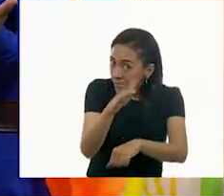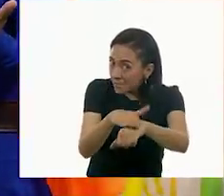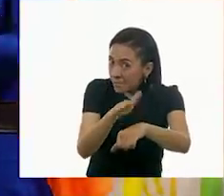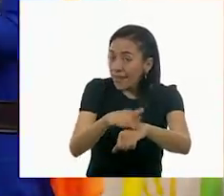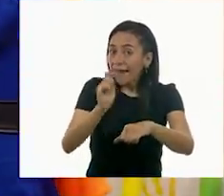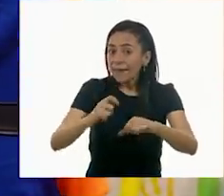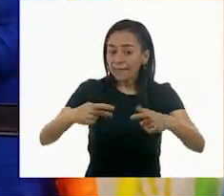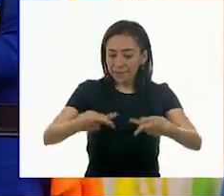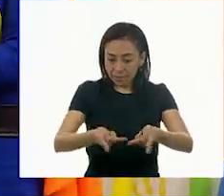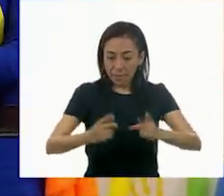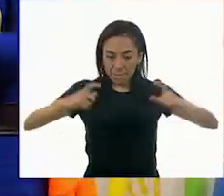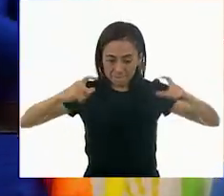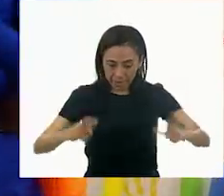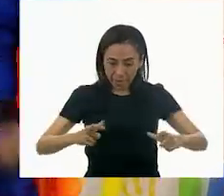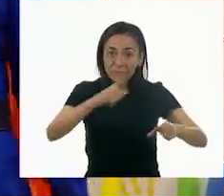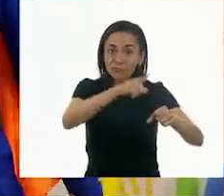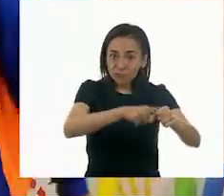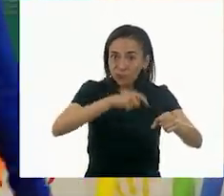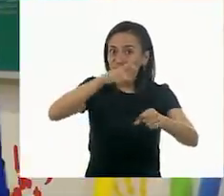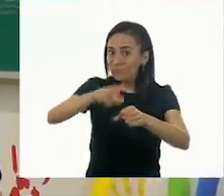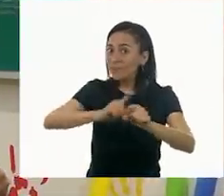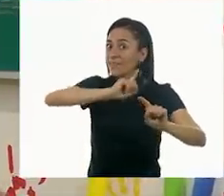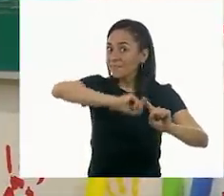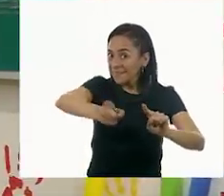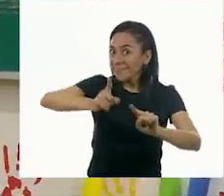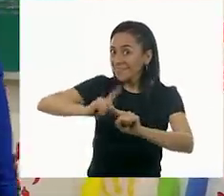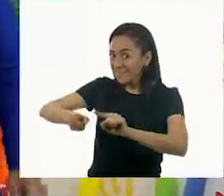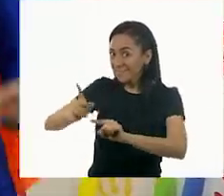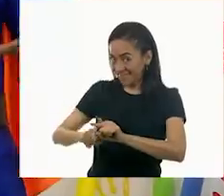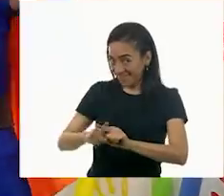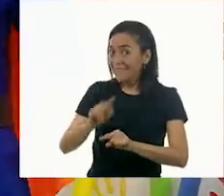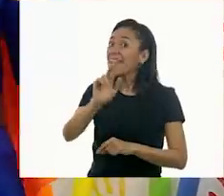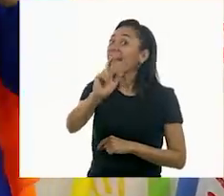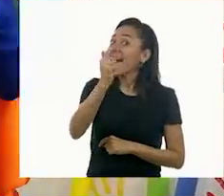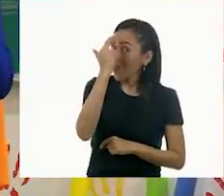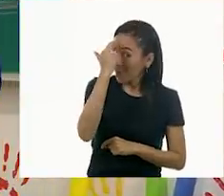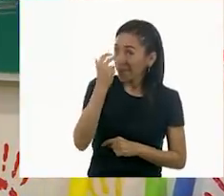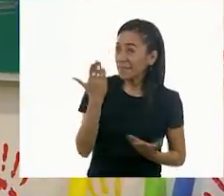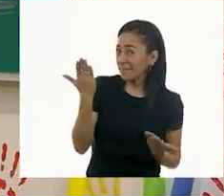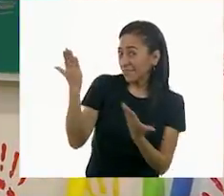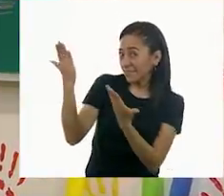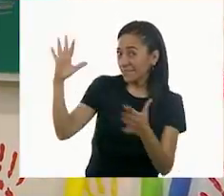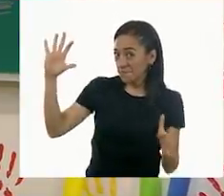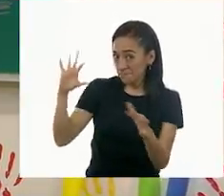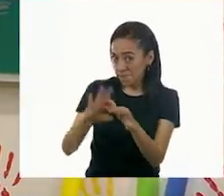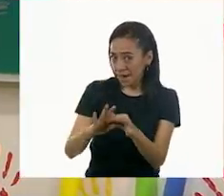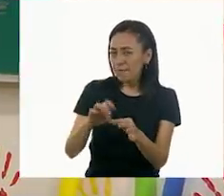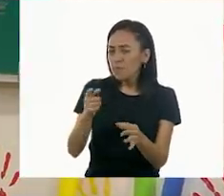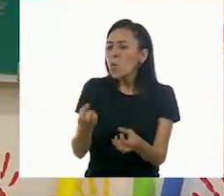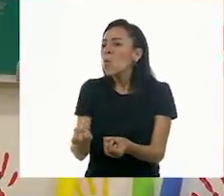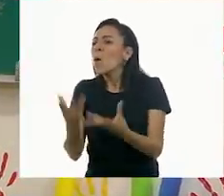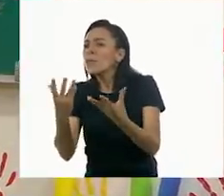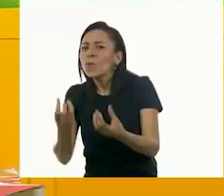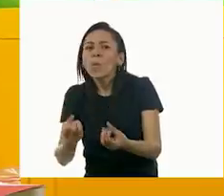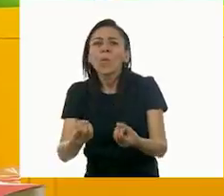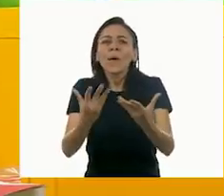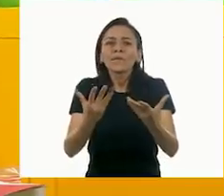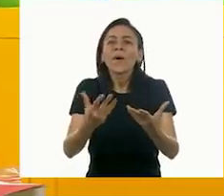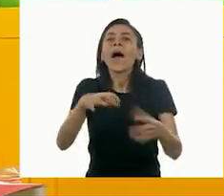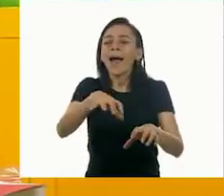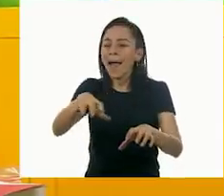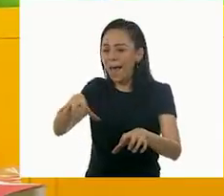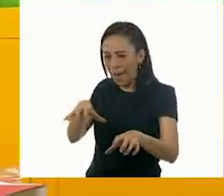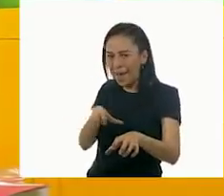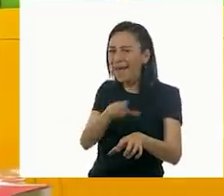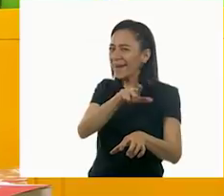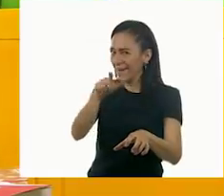de colores. Ya lo estamos indicando así, con las cantidades requeridas, ¿verdad, maestra Alma Livia? Y